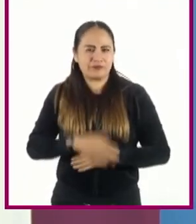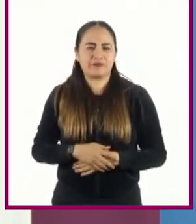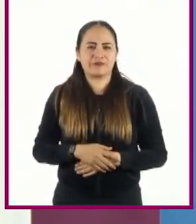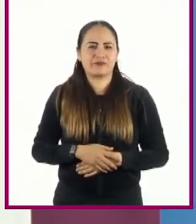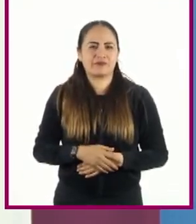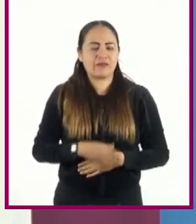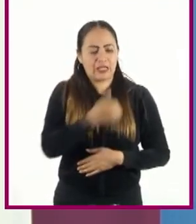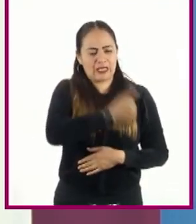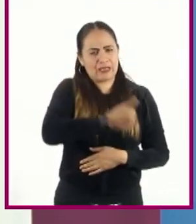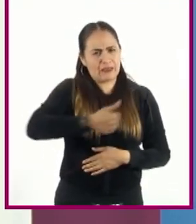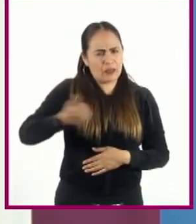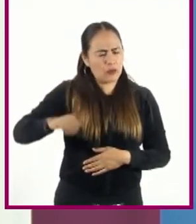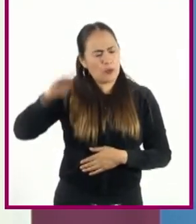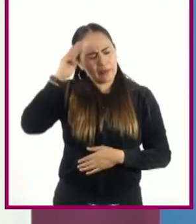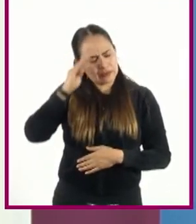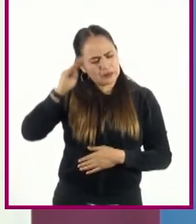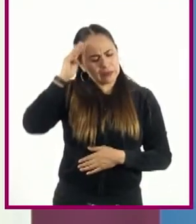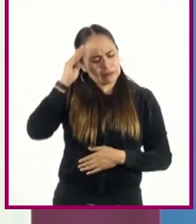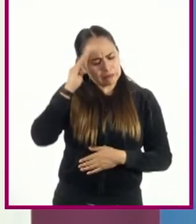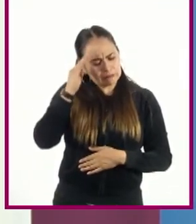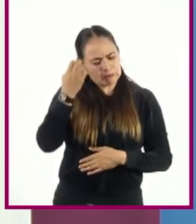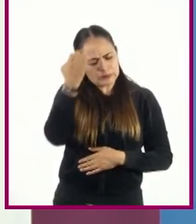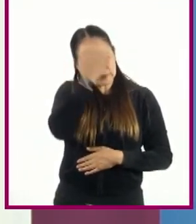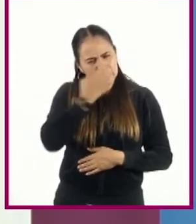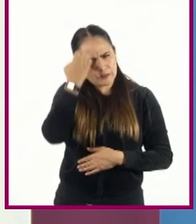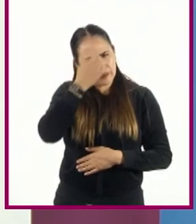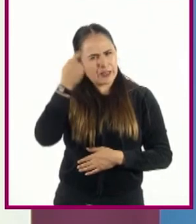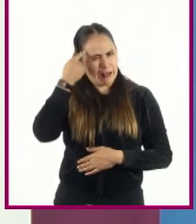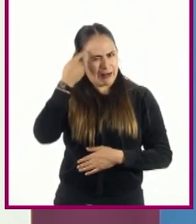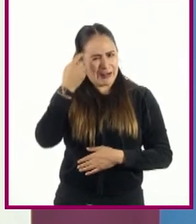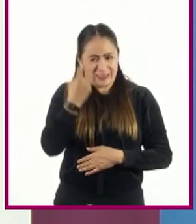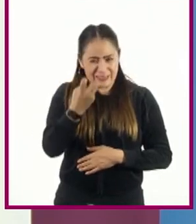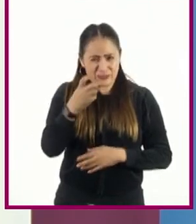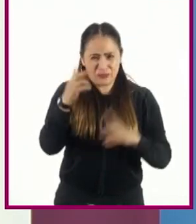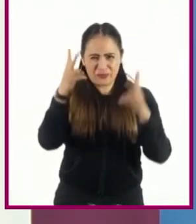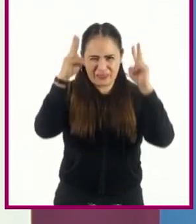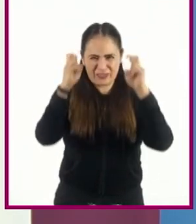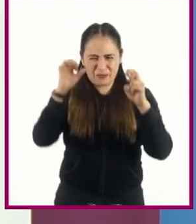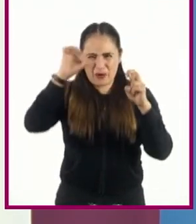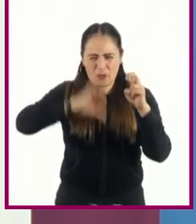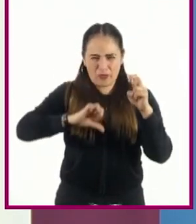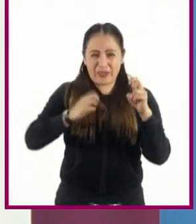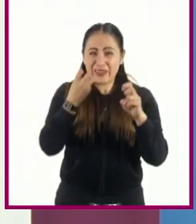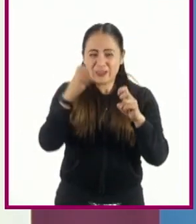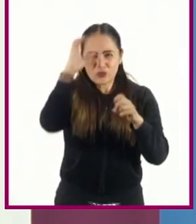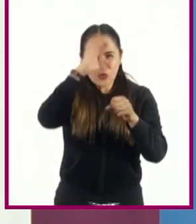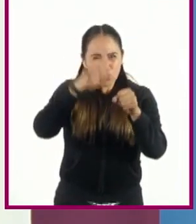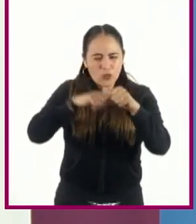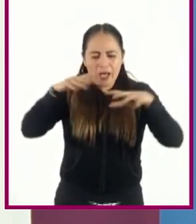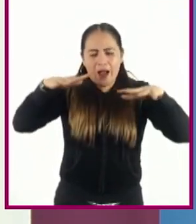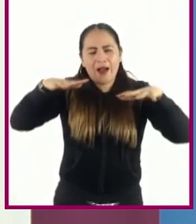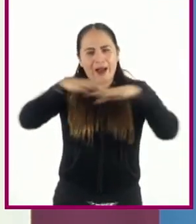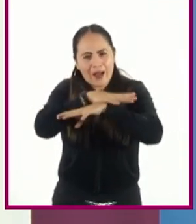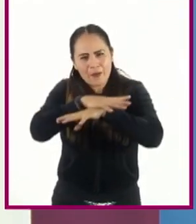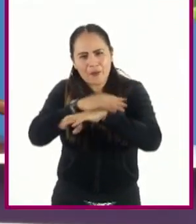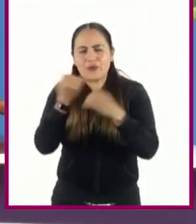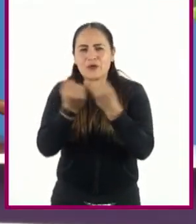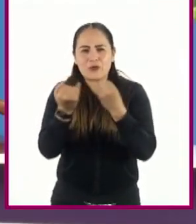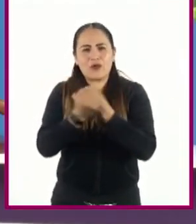Reflexionar y estudiar este tema ya es parte del cambio cultural del que estamos hablando y de la educación para la